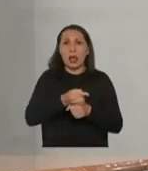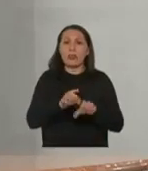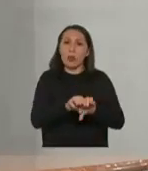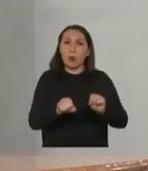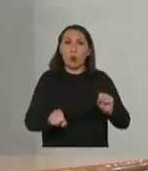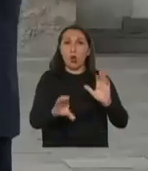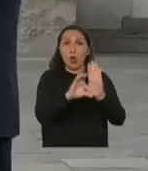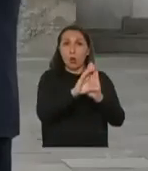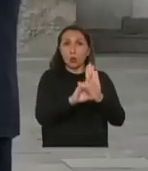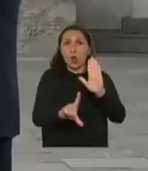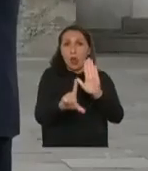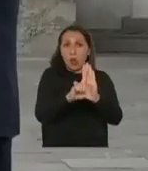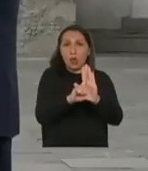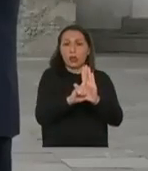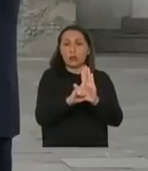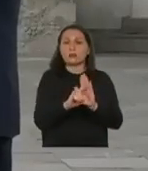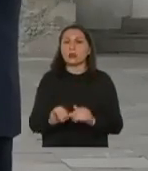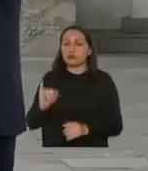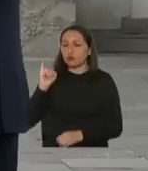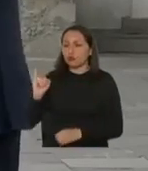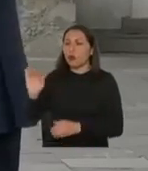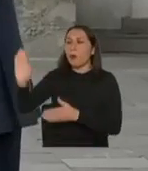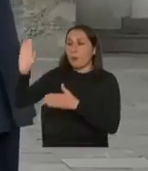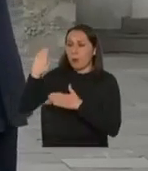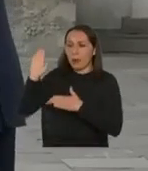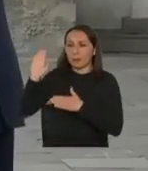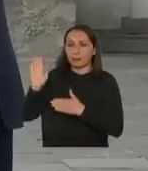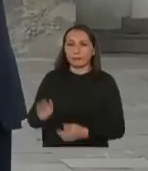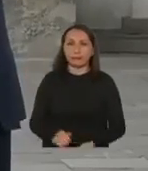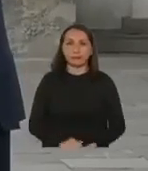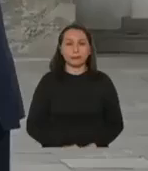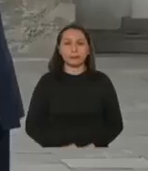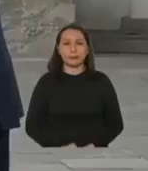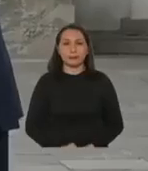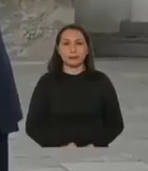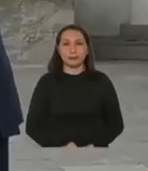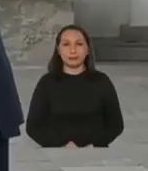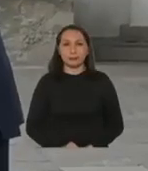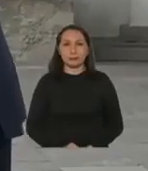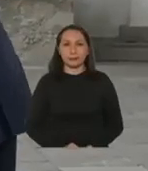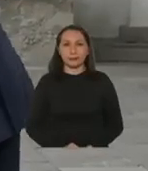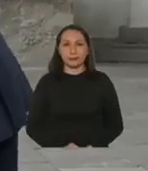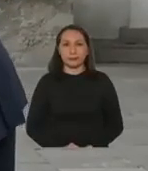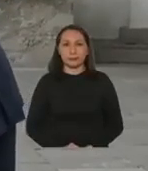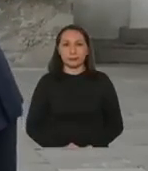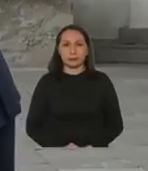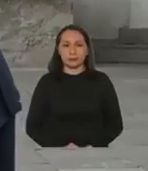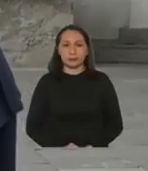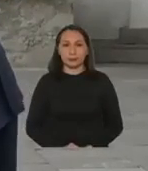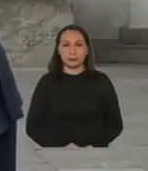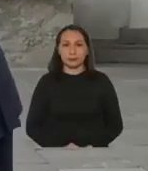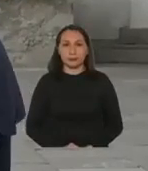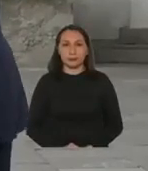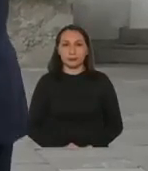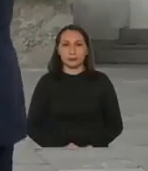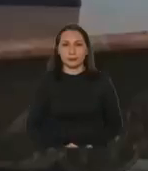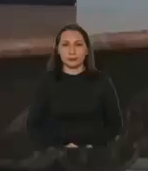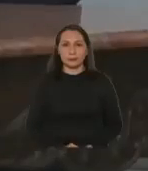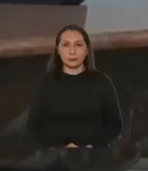claro, y eso nos hace tener que redoblar esfuerzos. O sea, todo lo que pasó con la pandemia generó situaciones de pobreza que quizás